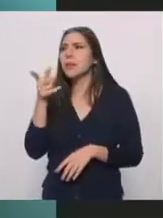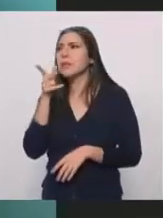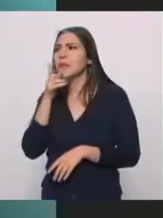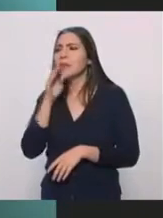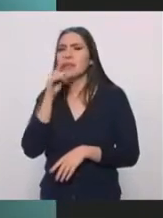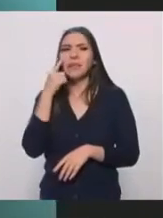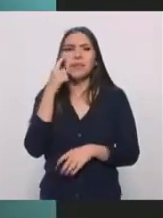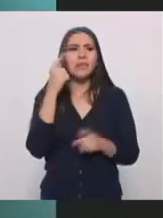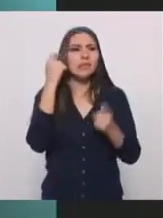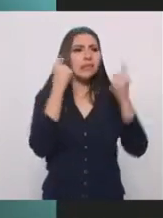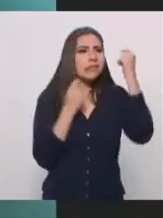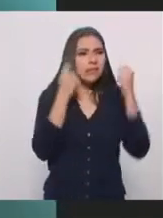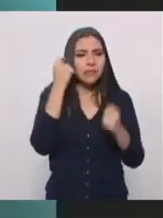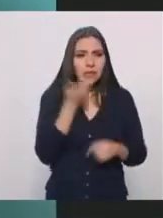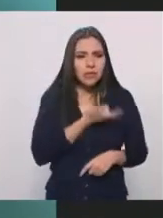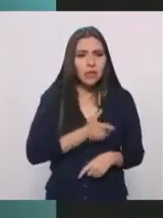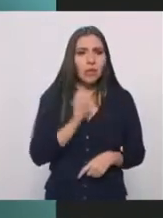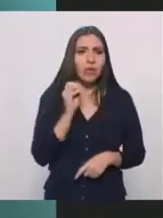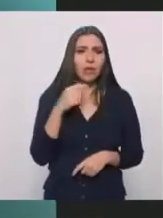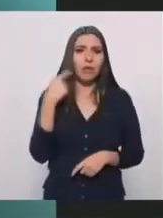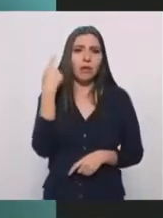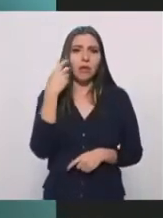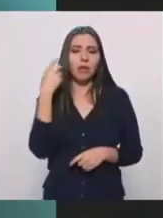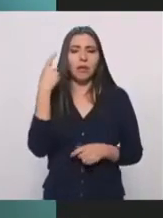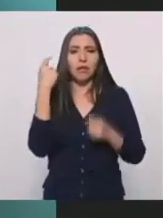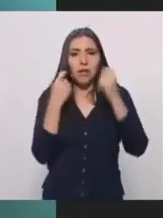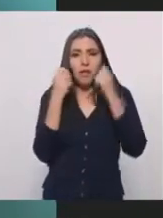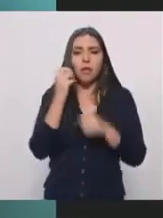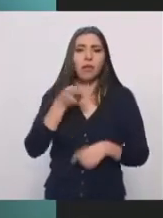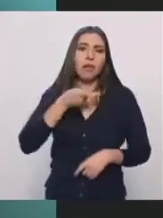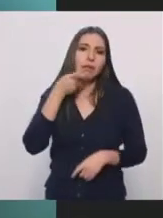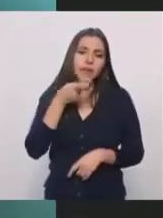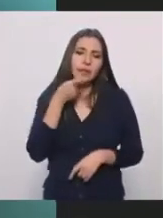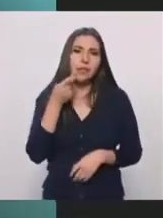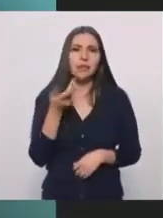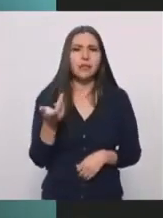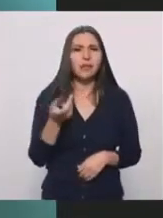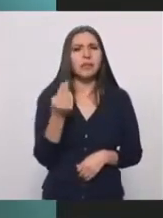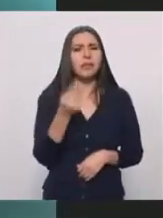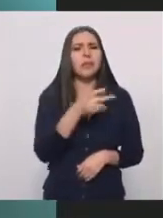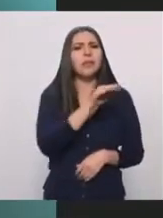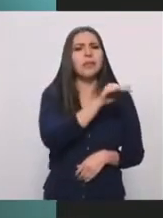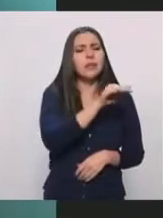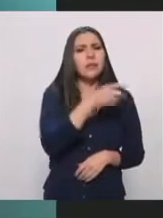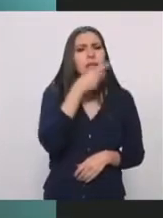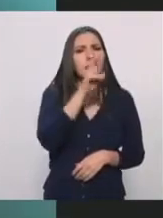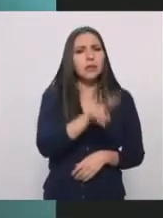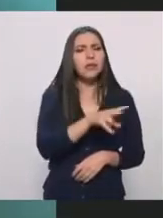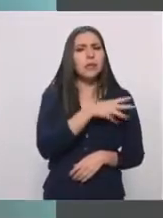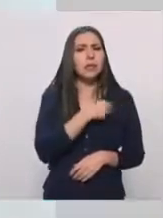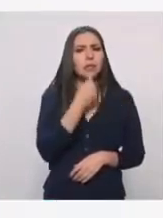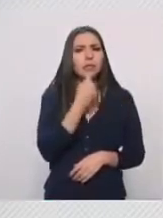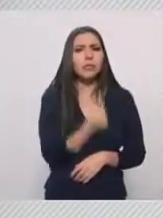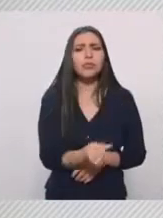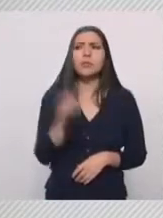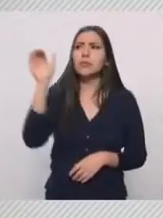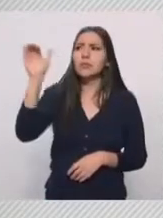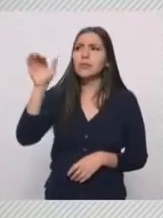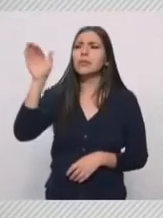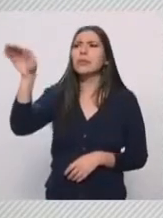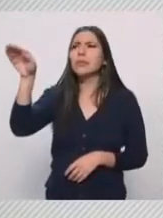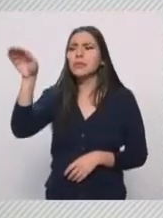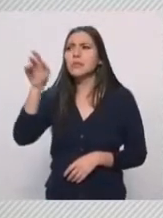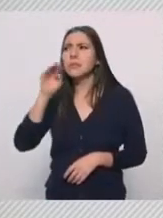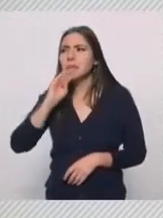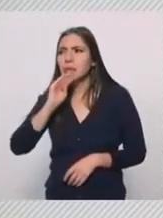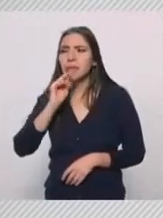es importante que como hijos podamos expresarlo y decirle, mamá, papá, papás, esto que me están diciendo